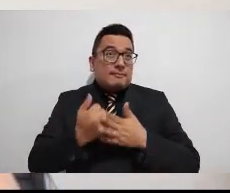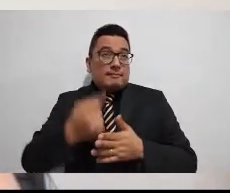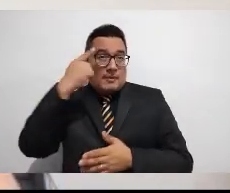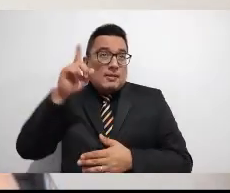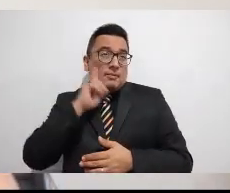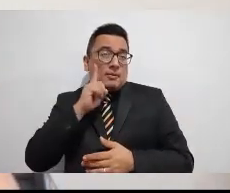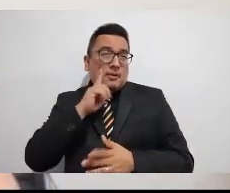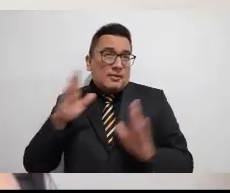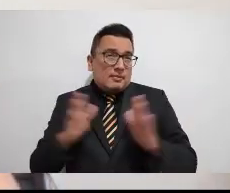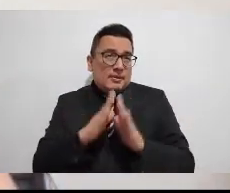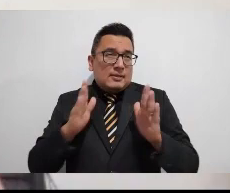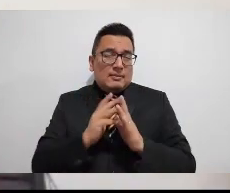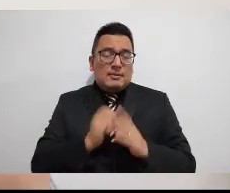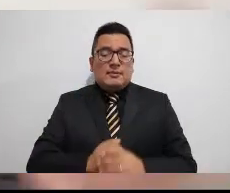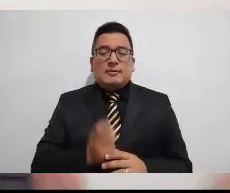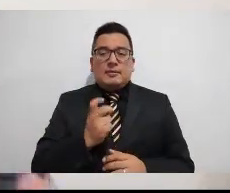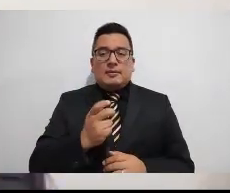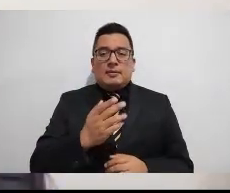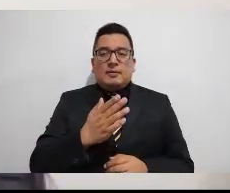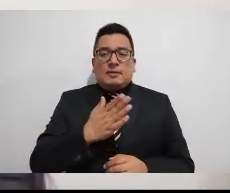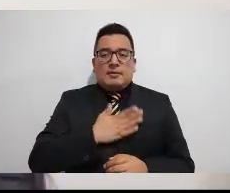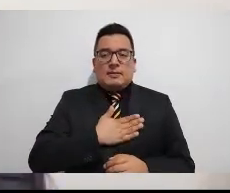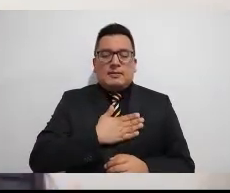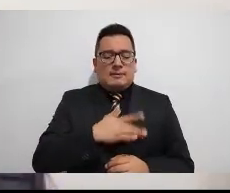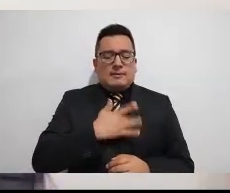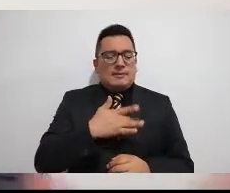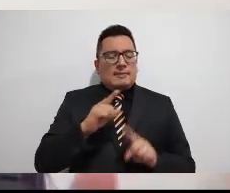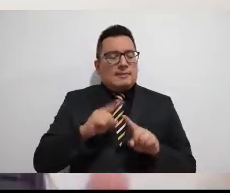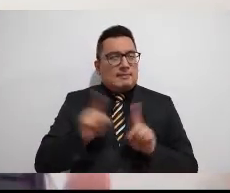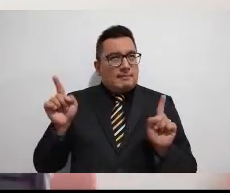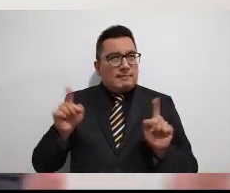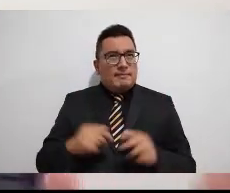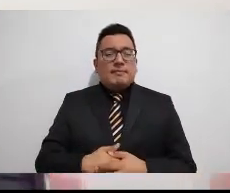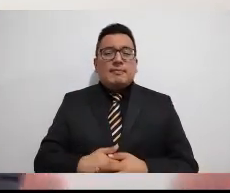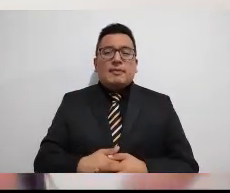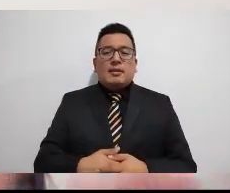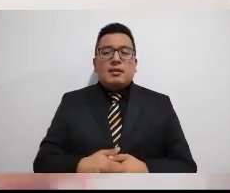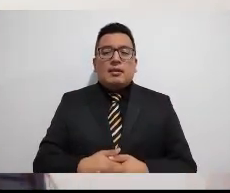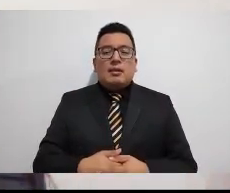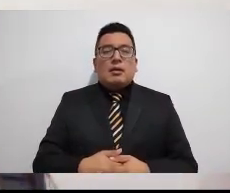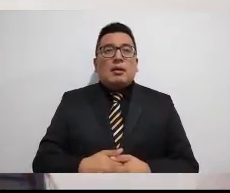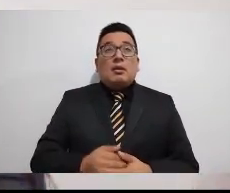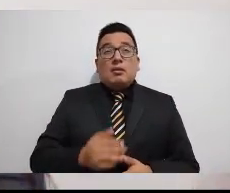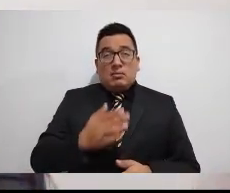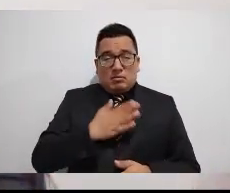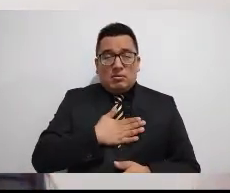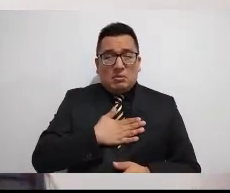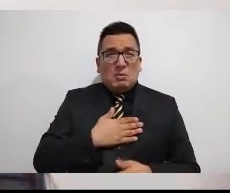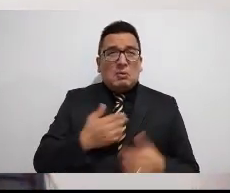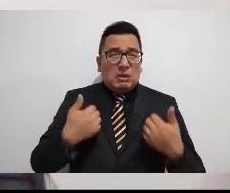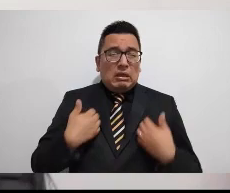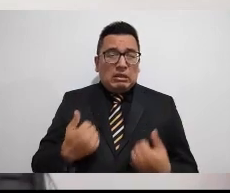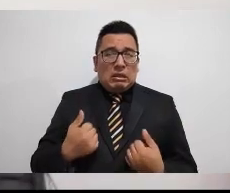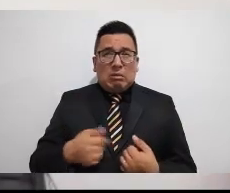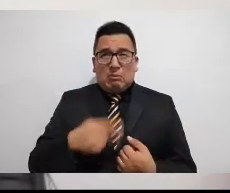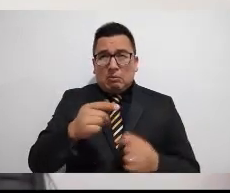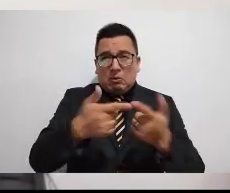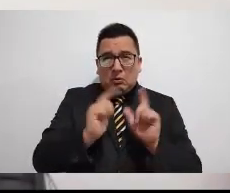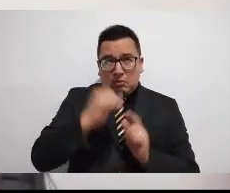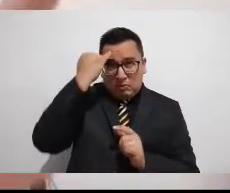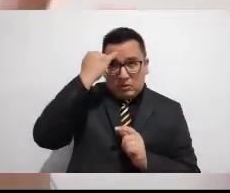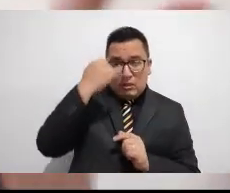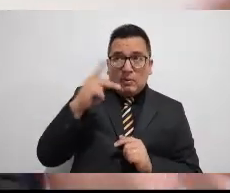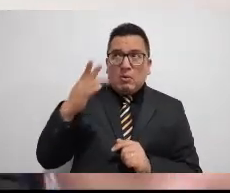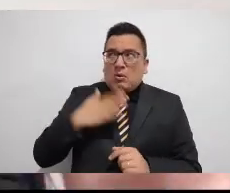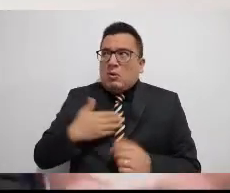Y yo podría decirte que yo habito la intersección. ¿Esto qué significa? ¿No? Que puedo comprender lo que ocurre allá, como